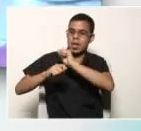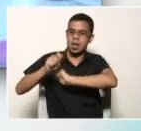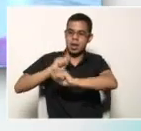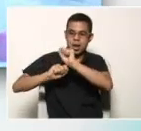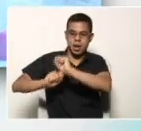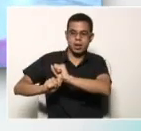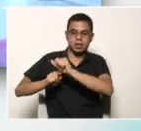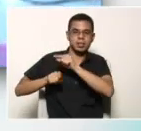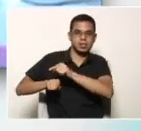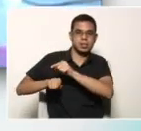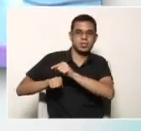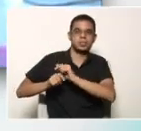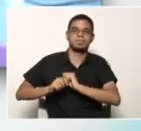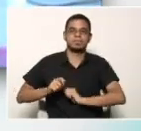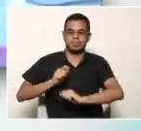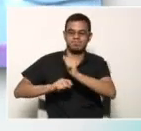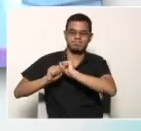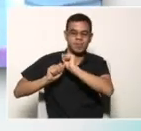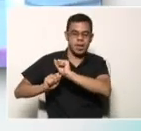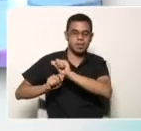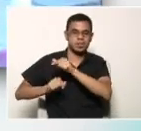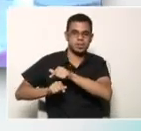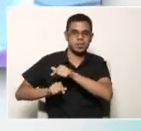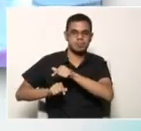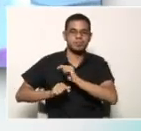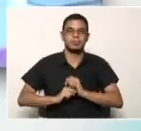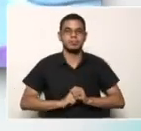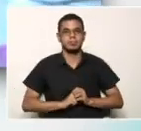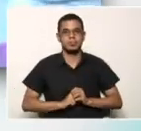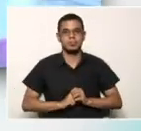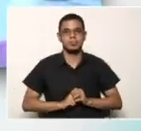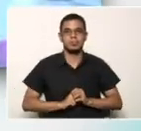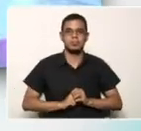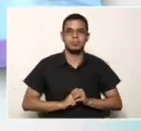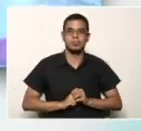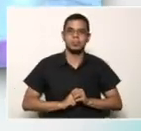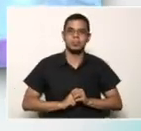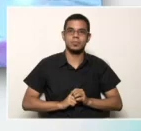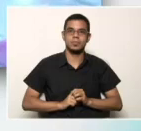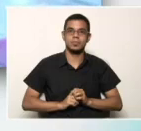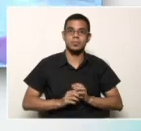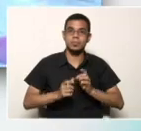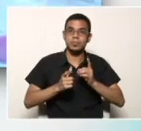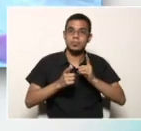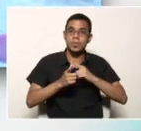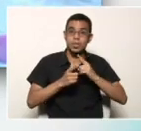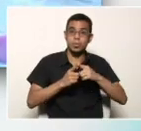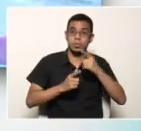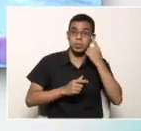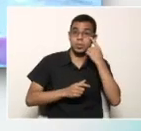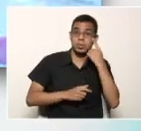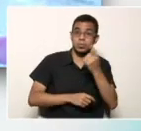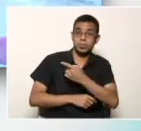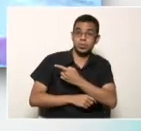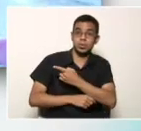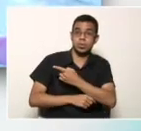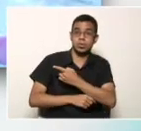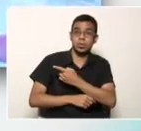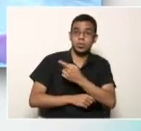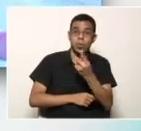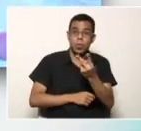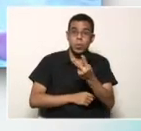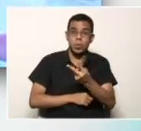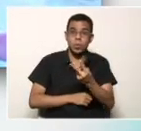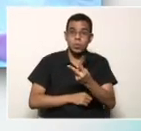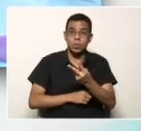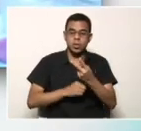caso negro, ¿no? Que es el más conocido. Y no pueden bajo ninguna circunstancia utilizar adhesivos de este tipo porque